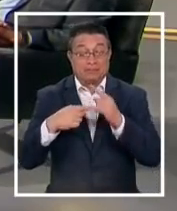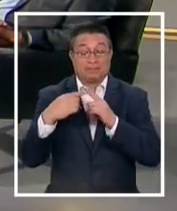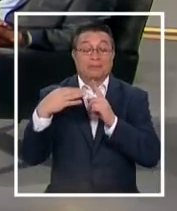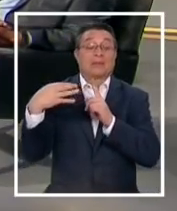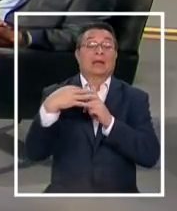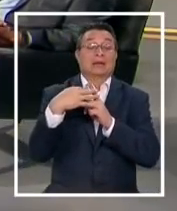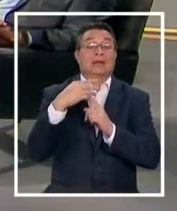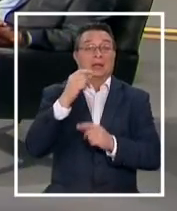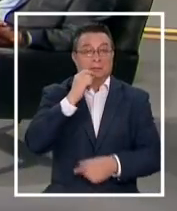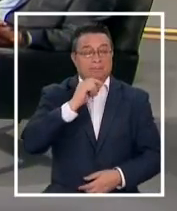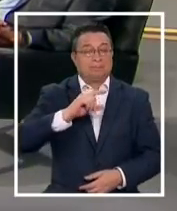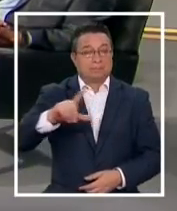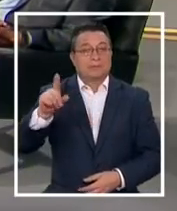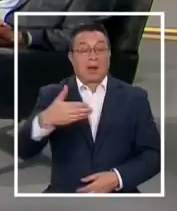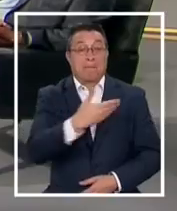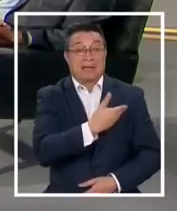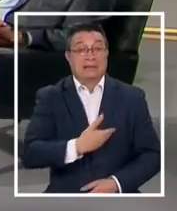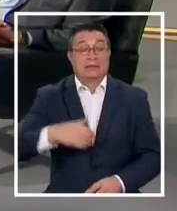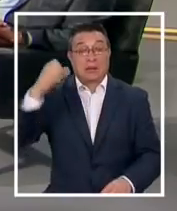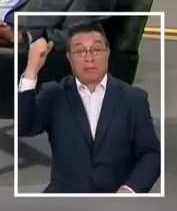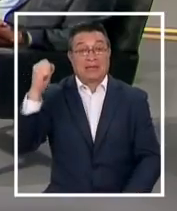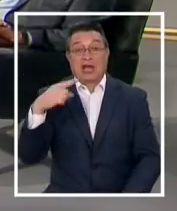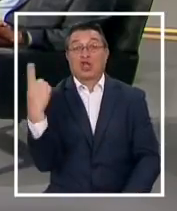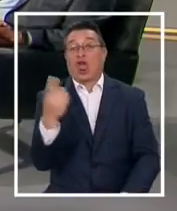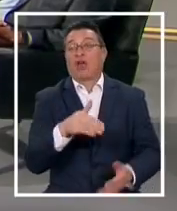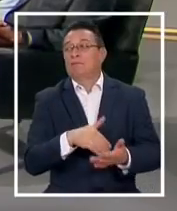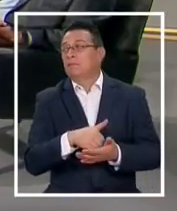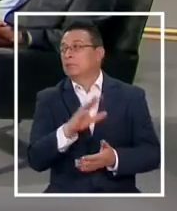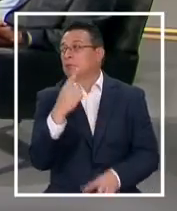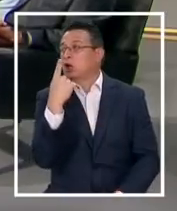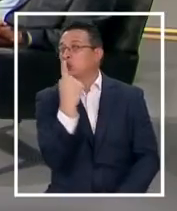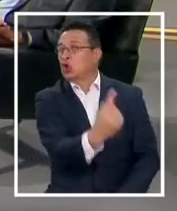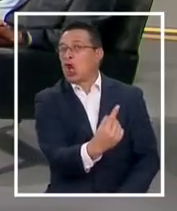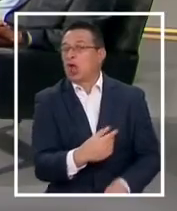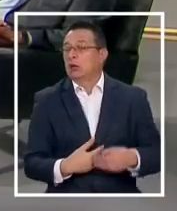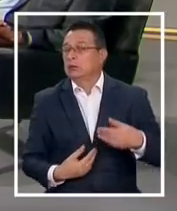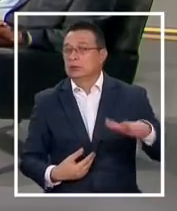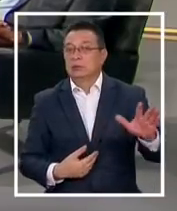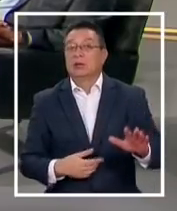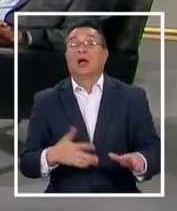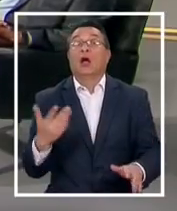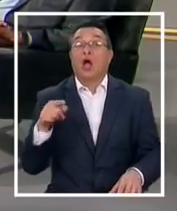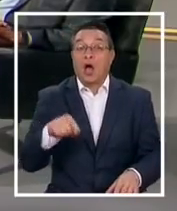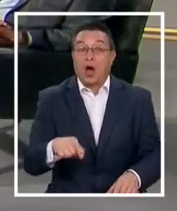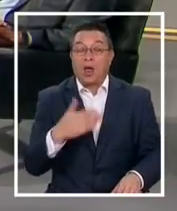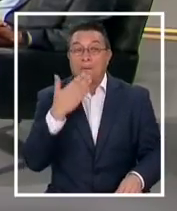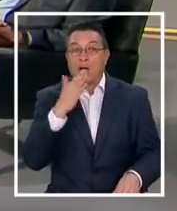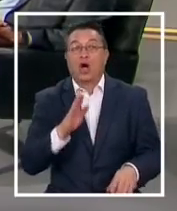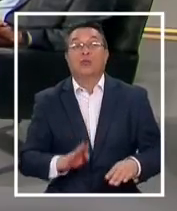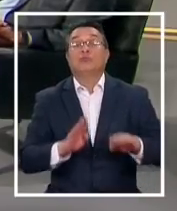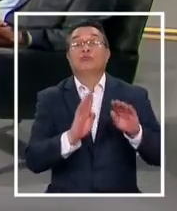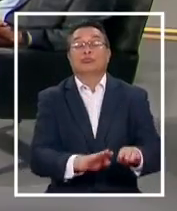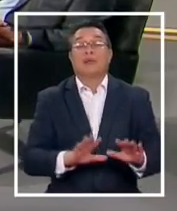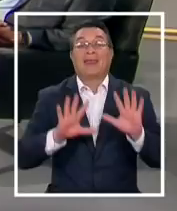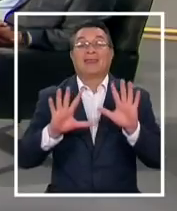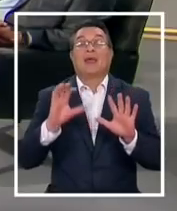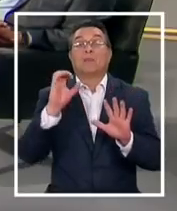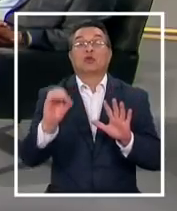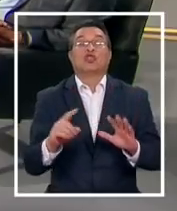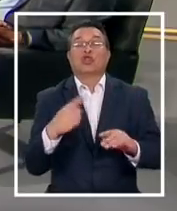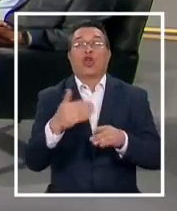que subyace de que el presidente Piñera lo abandonaron y que ahora entonces es más preferible apoyar los 10% y todo lo que dé